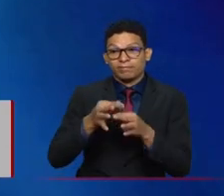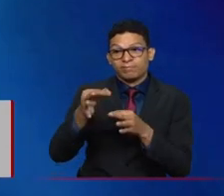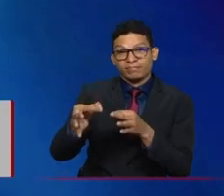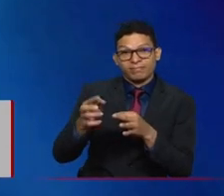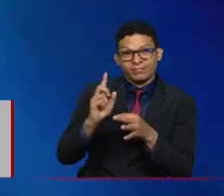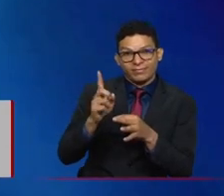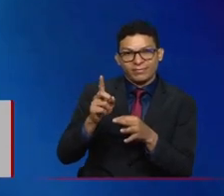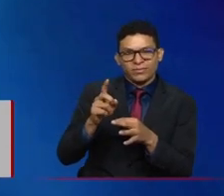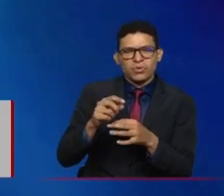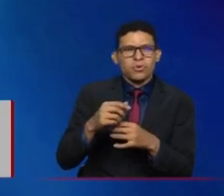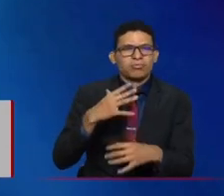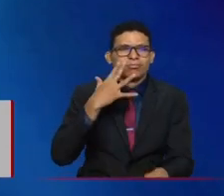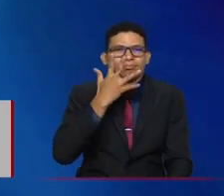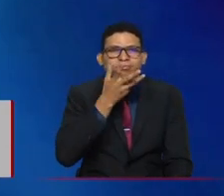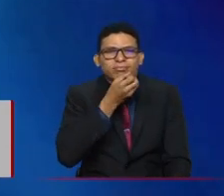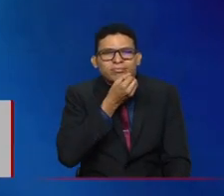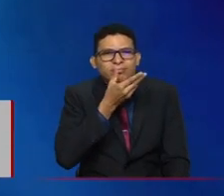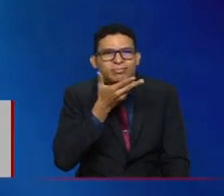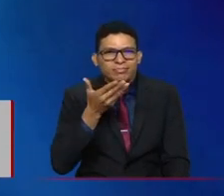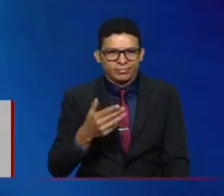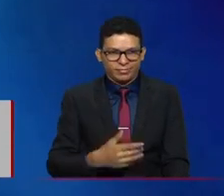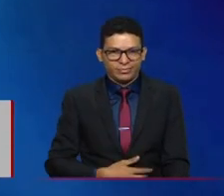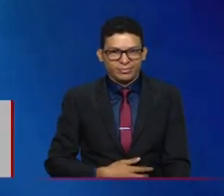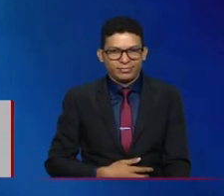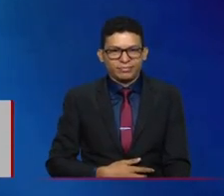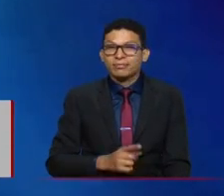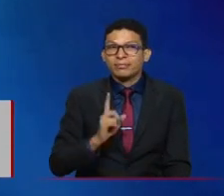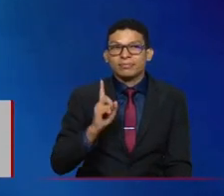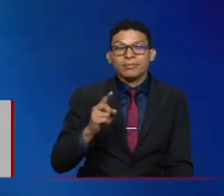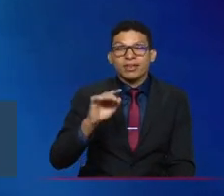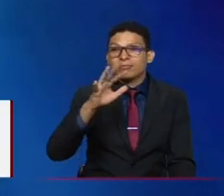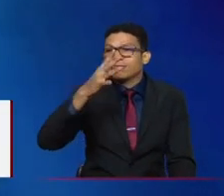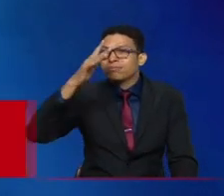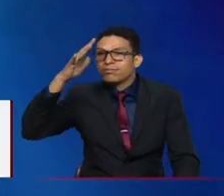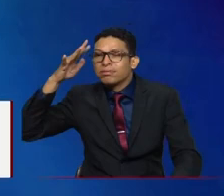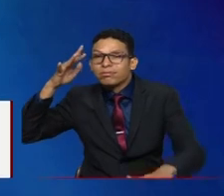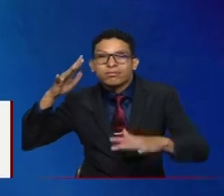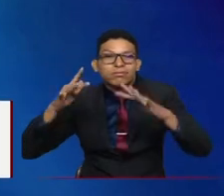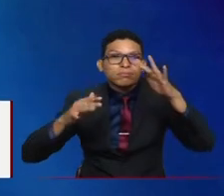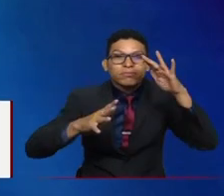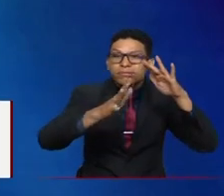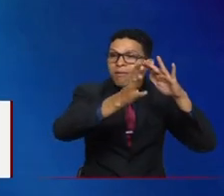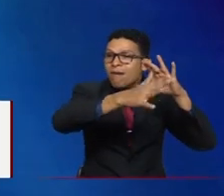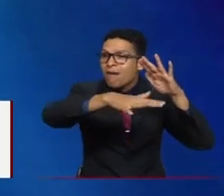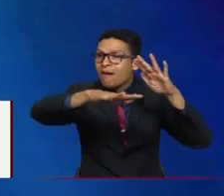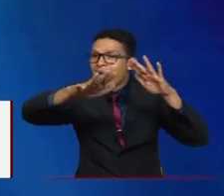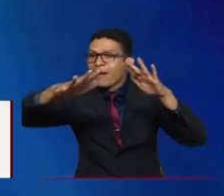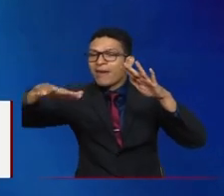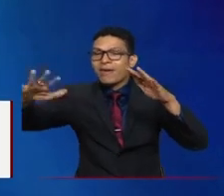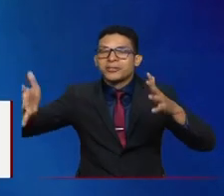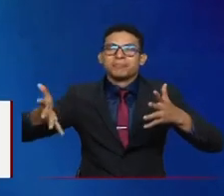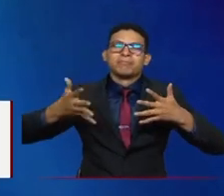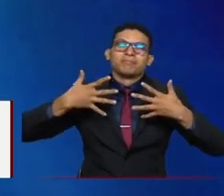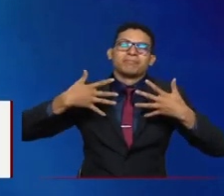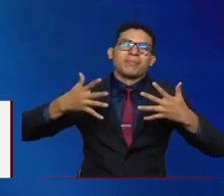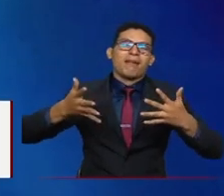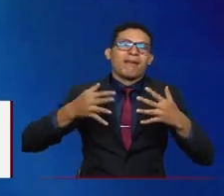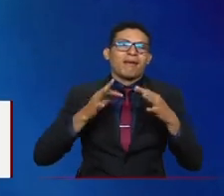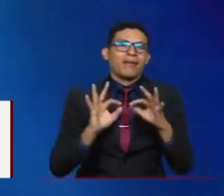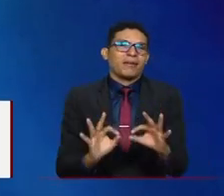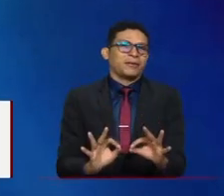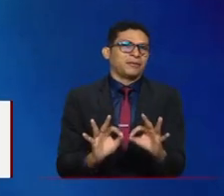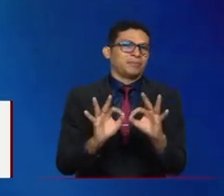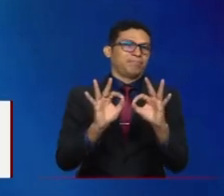pues hermoso que tiene unos paisajes hermosos un clima maravilloso y estamos